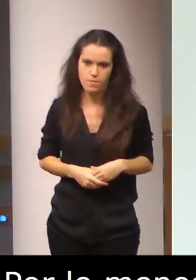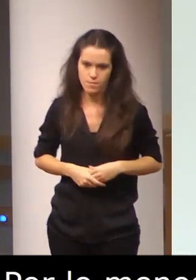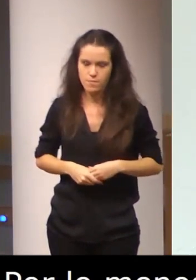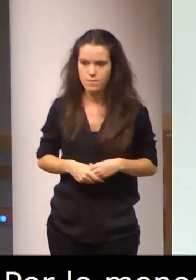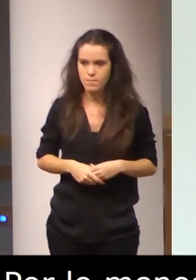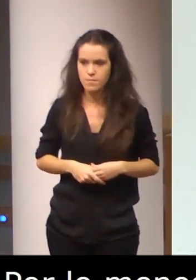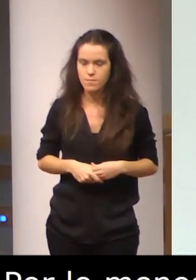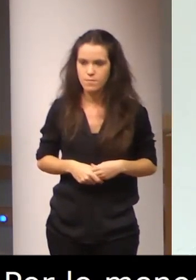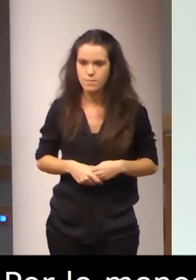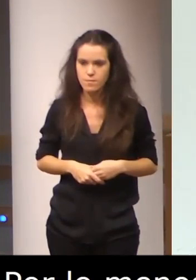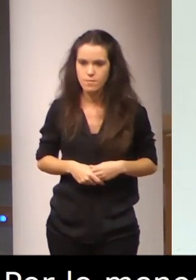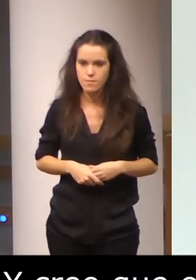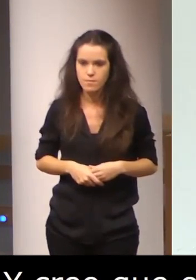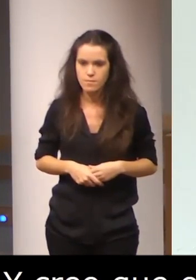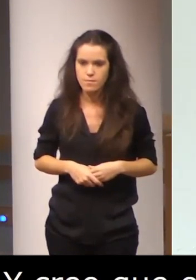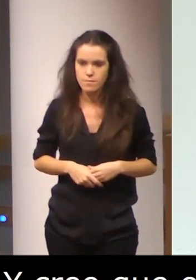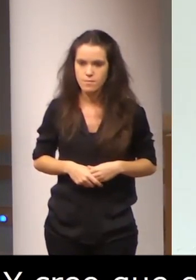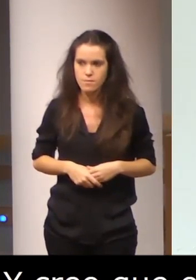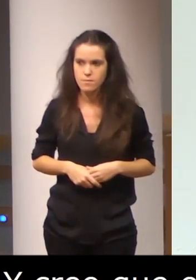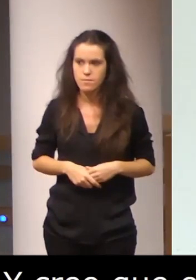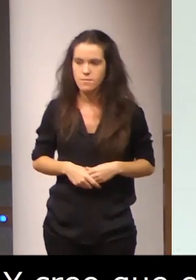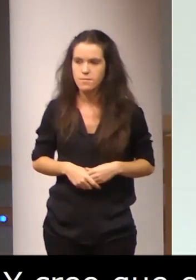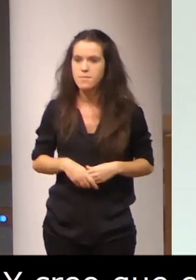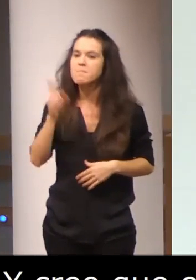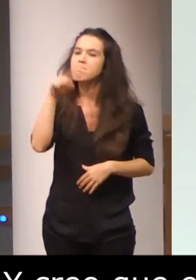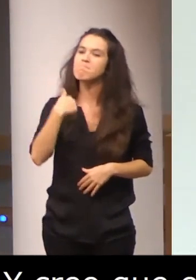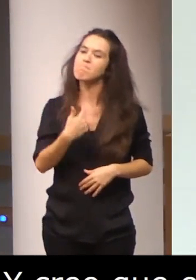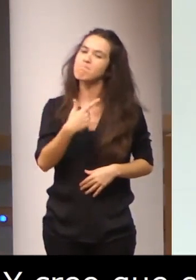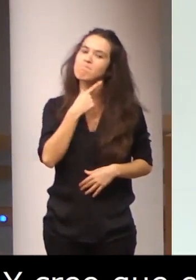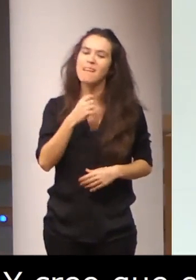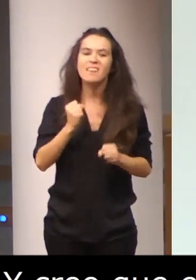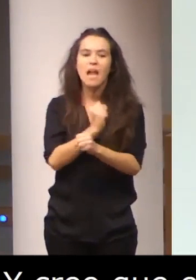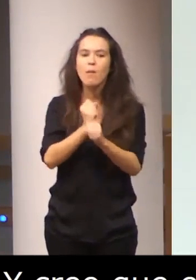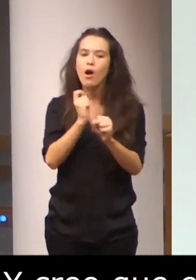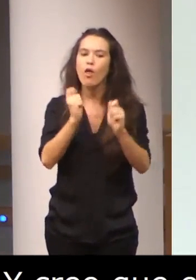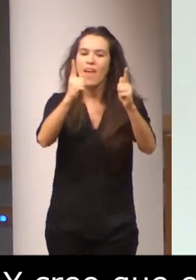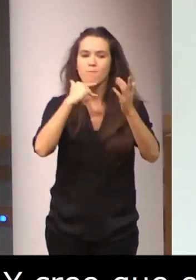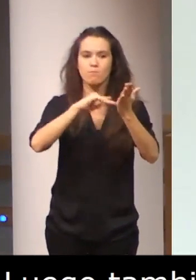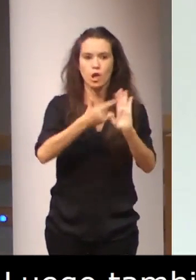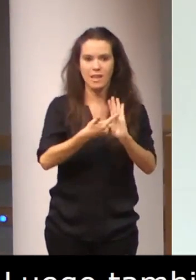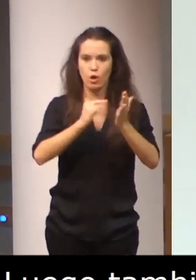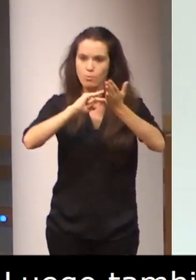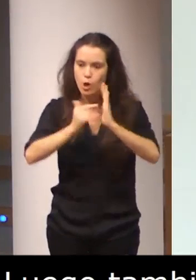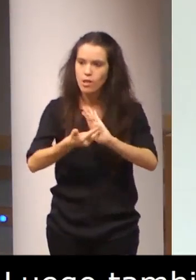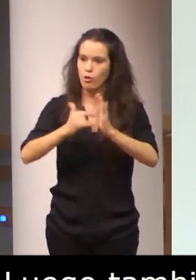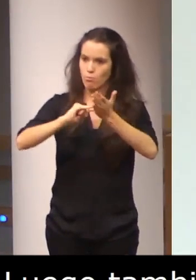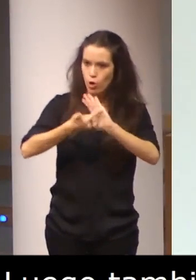Luego también me gusta el trabajo por proyectos, que es una forma de trabajar que se